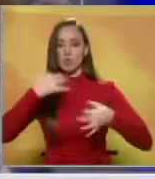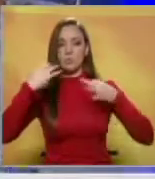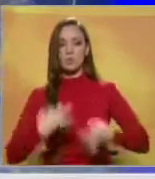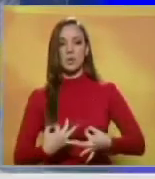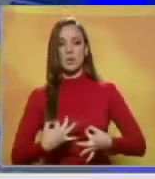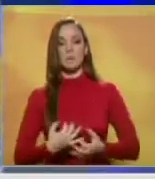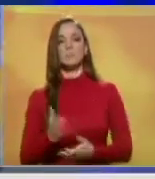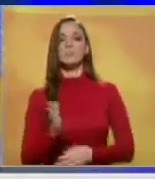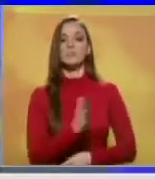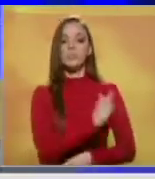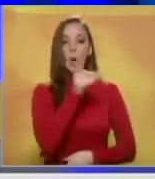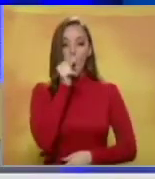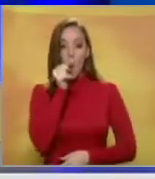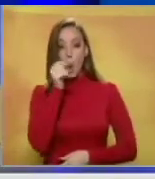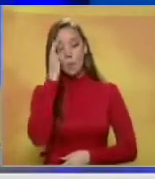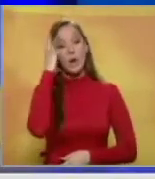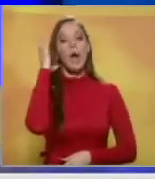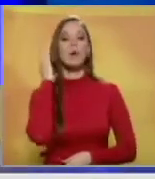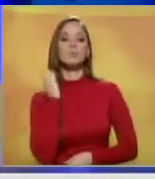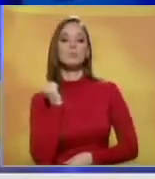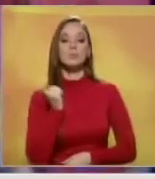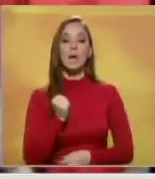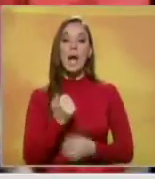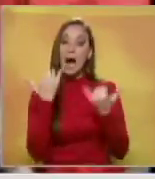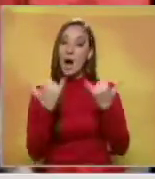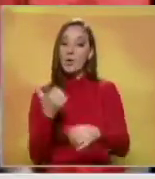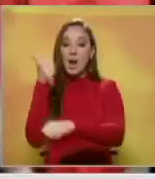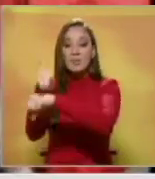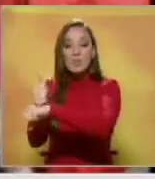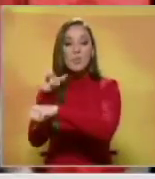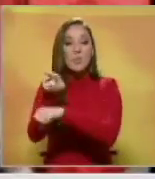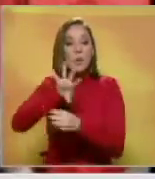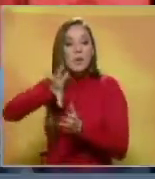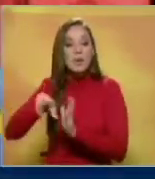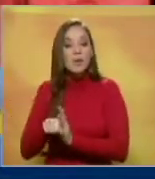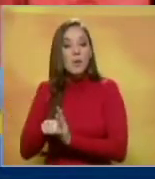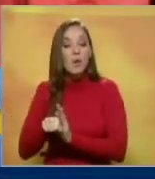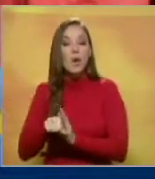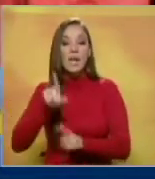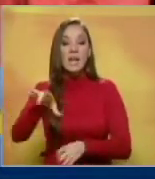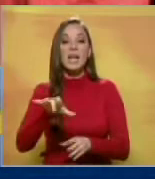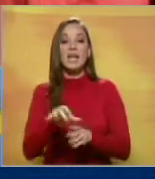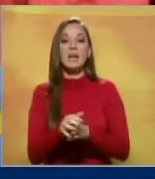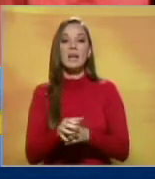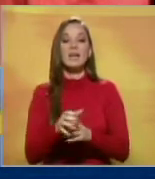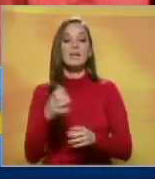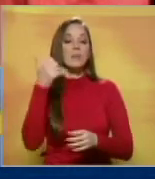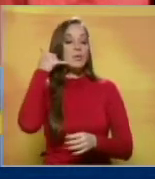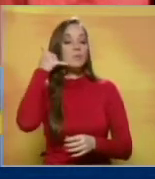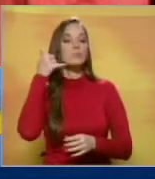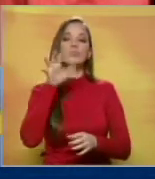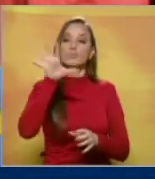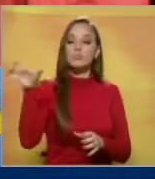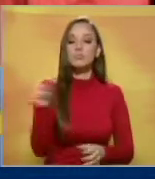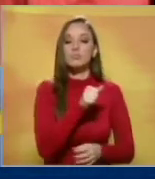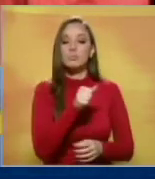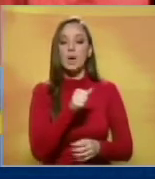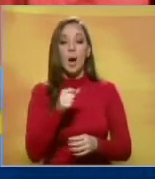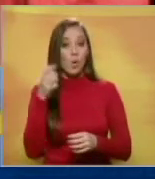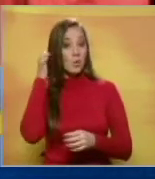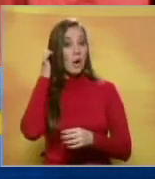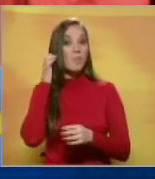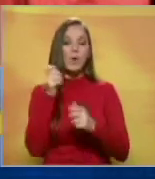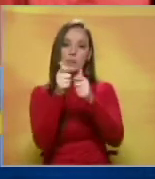y justin bieber ahora fue acusado de robo el cantante fue acusado de arrancarle el móvil a una mujer que intentaba